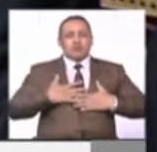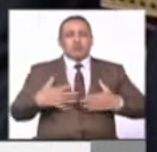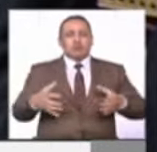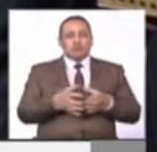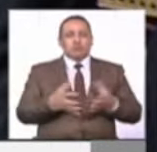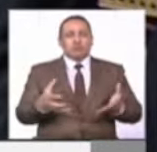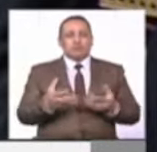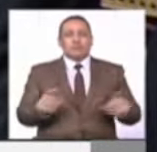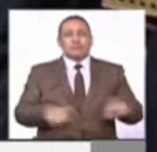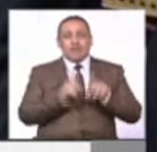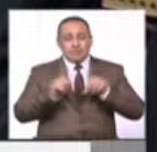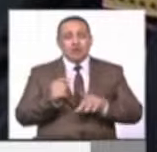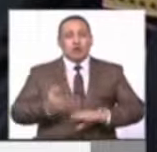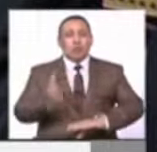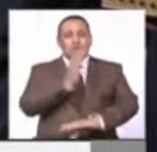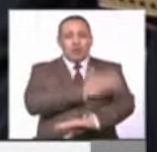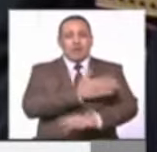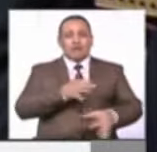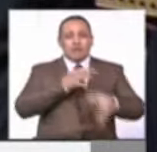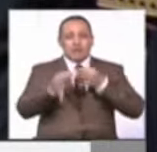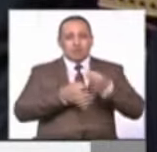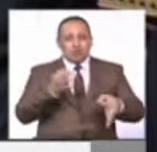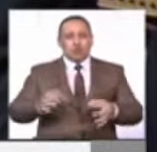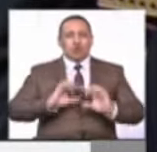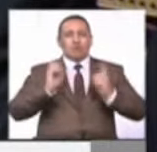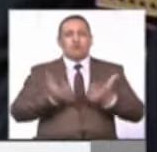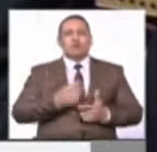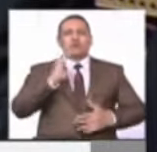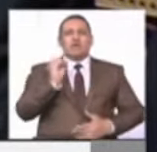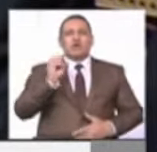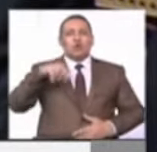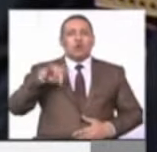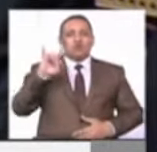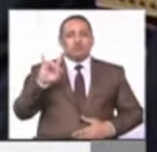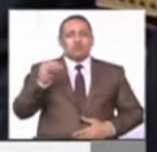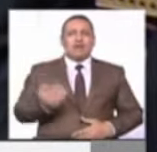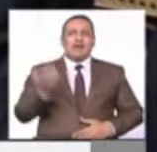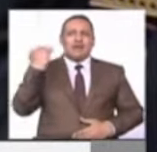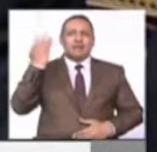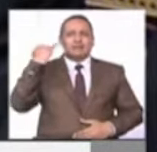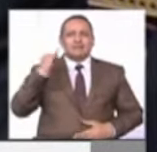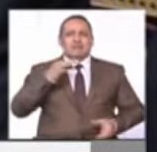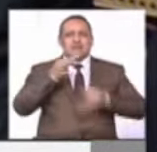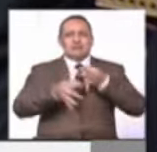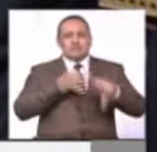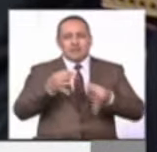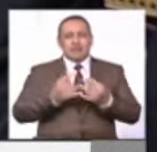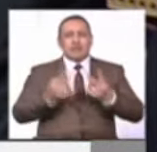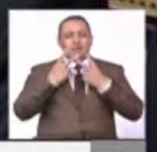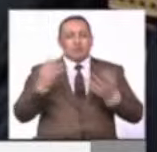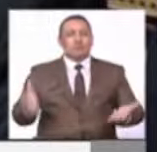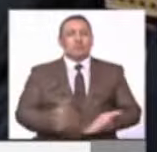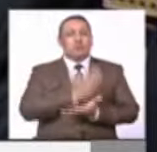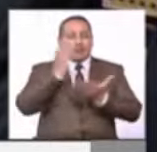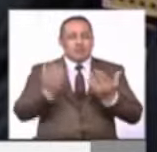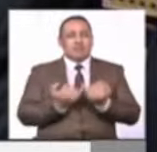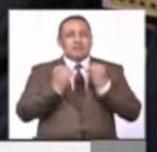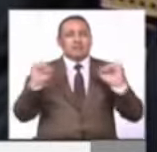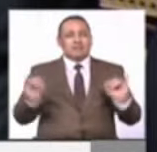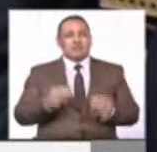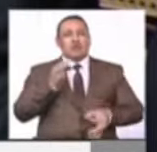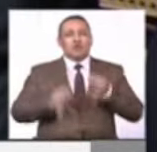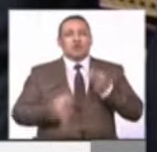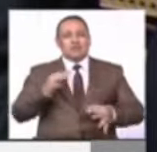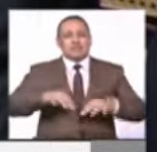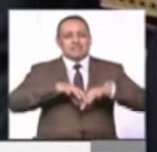como advirtió el alto comisionado de las Naciones Unidas podrían afectar gravemente la independencia judicial y la